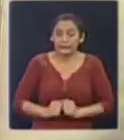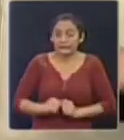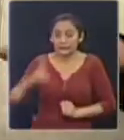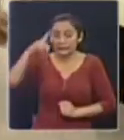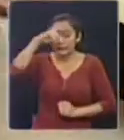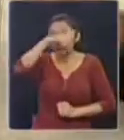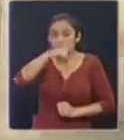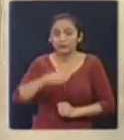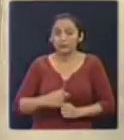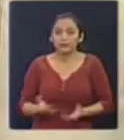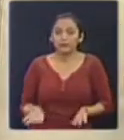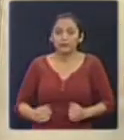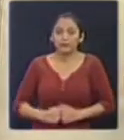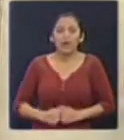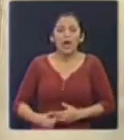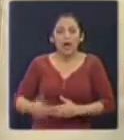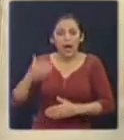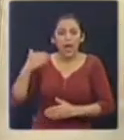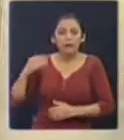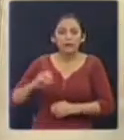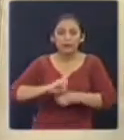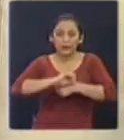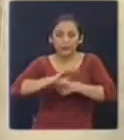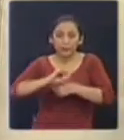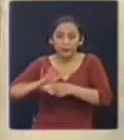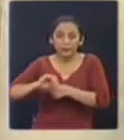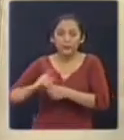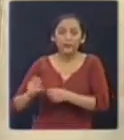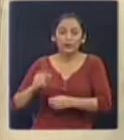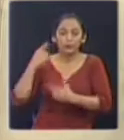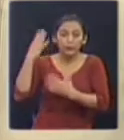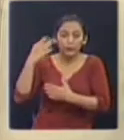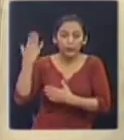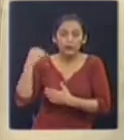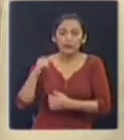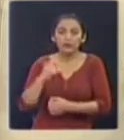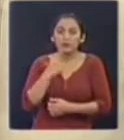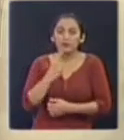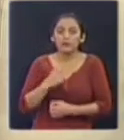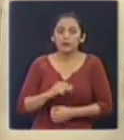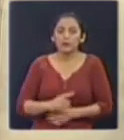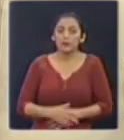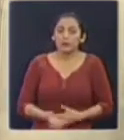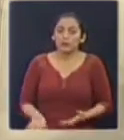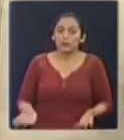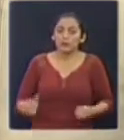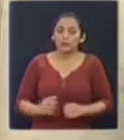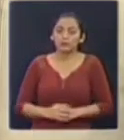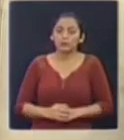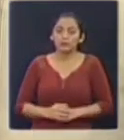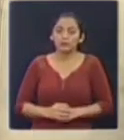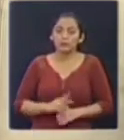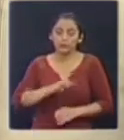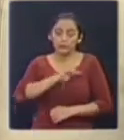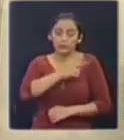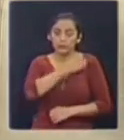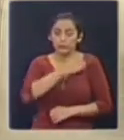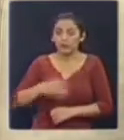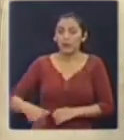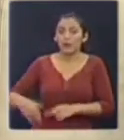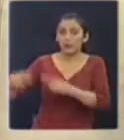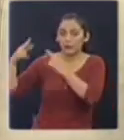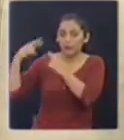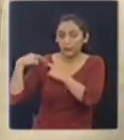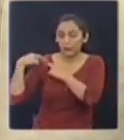funciones. En mi caso se había determinado que la vicepresidencia de la República asuma la presidencia del Frente Social, y antes